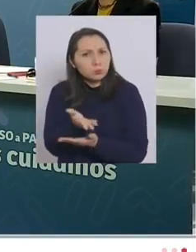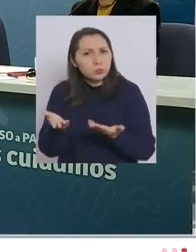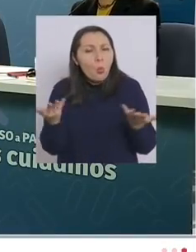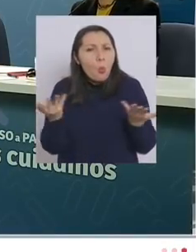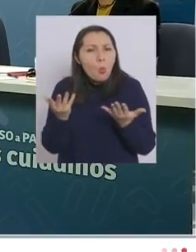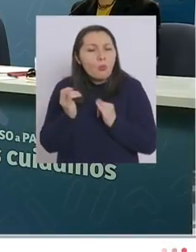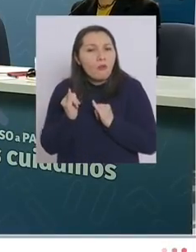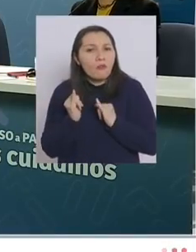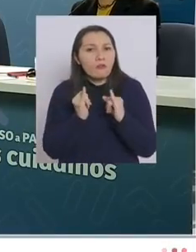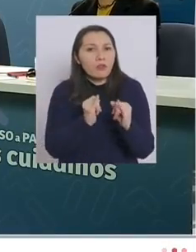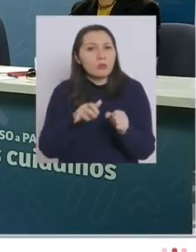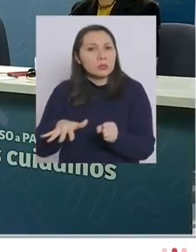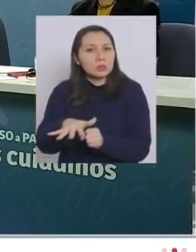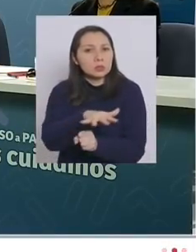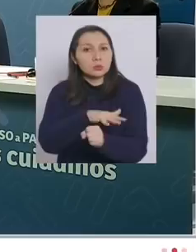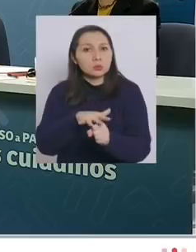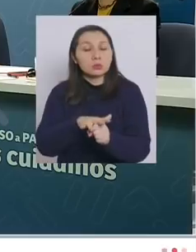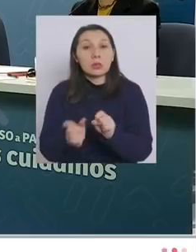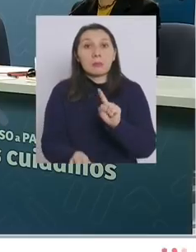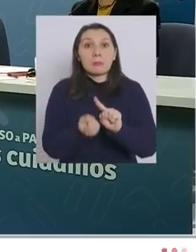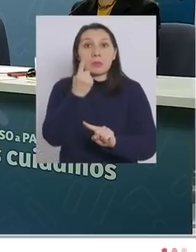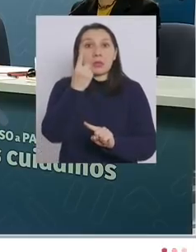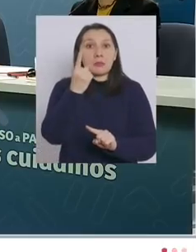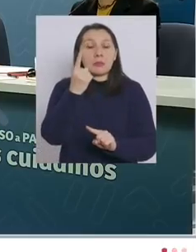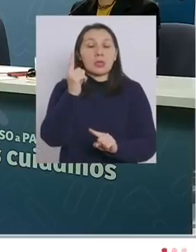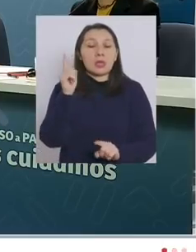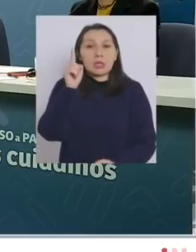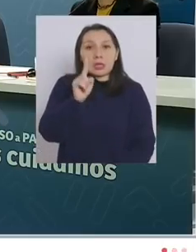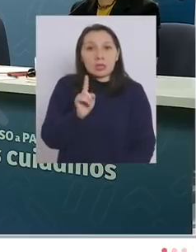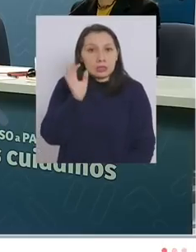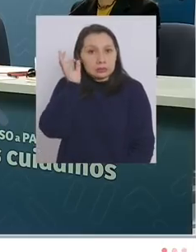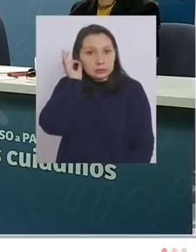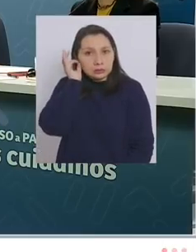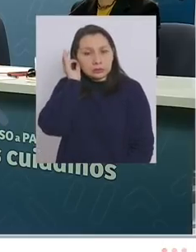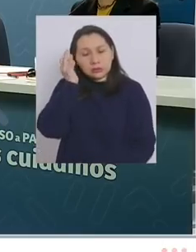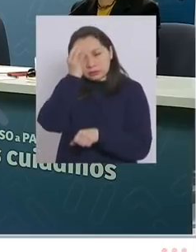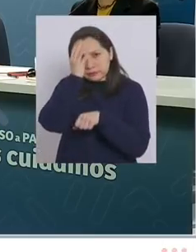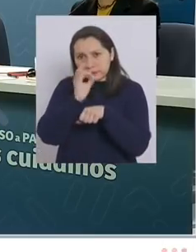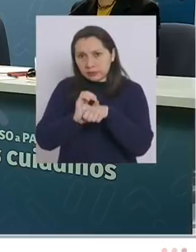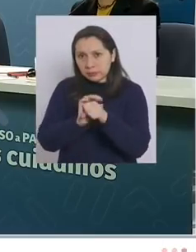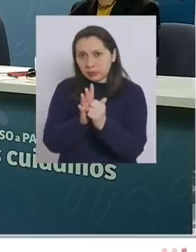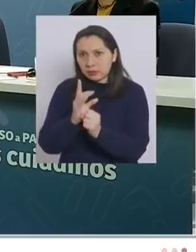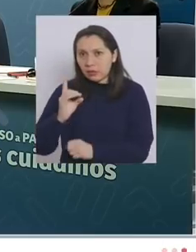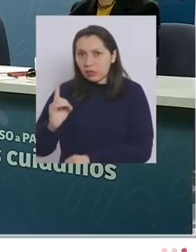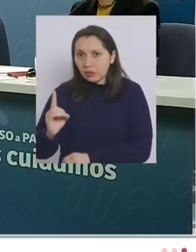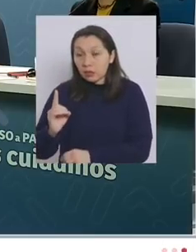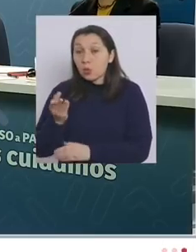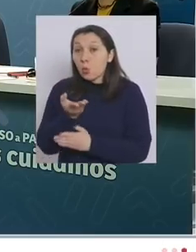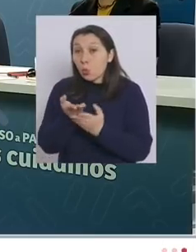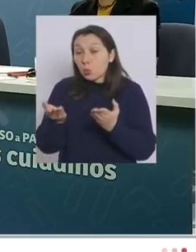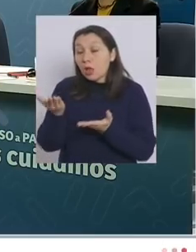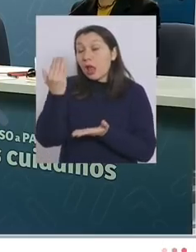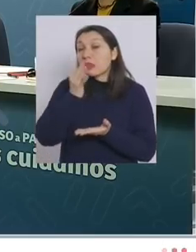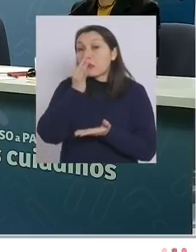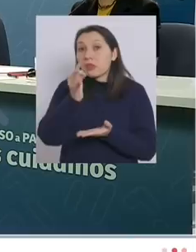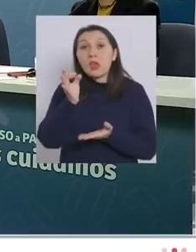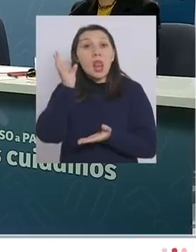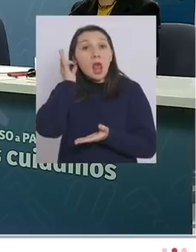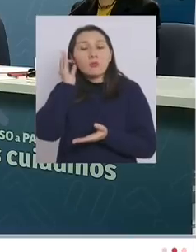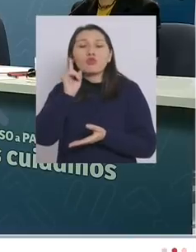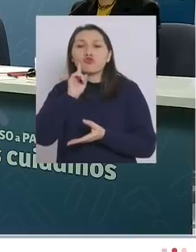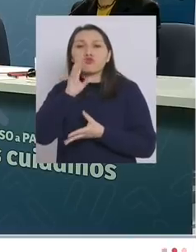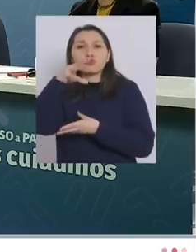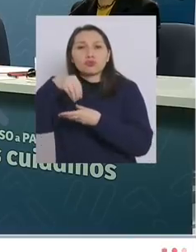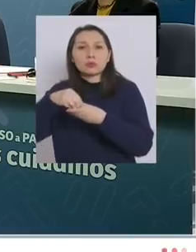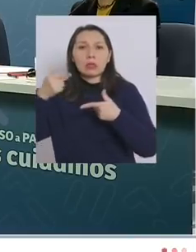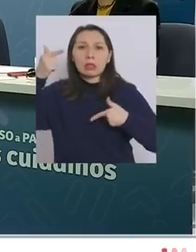se informó esta situación, considerando que era la primera paciente con caso de variante Delta, e incluso usted en un minuto dijo que esta paciente pertenecía a